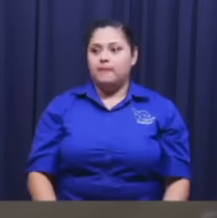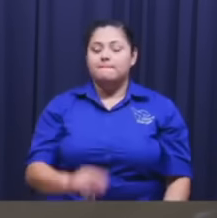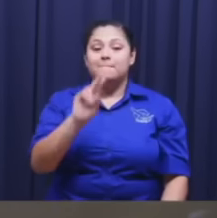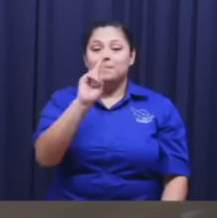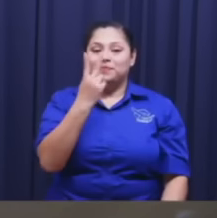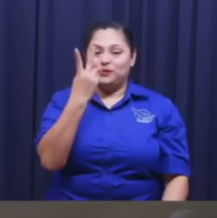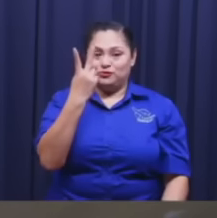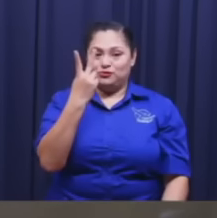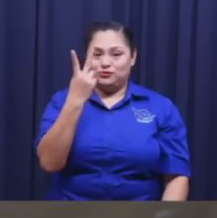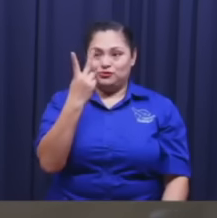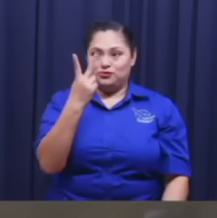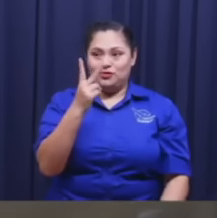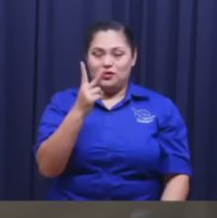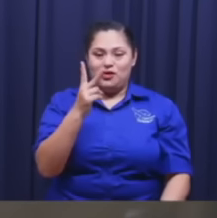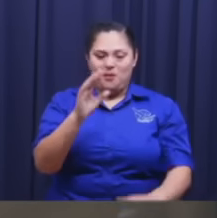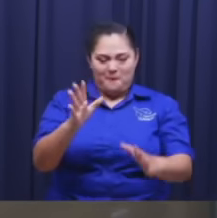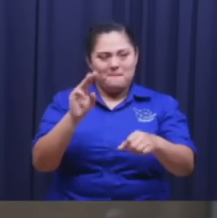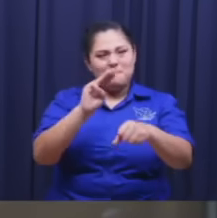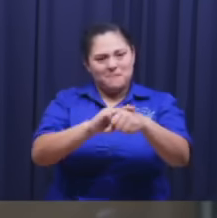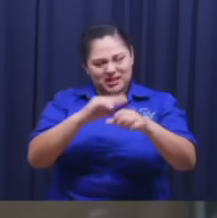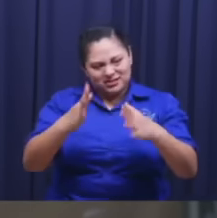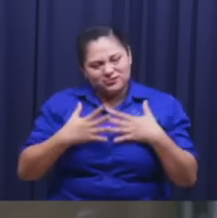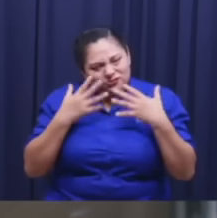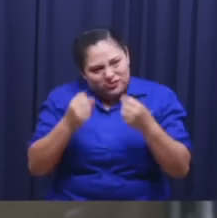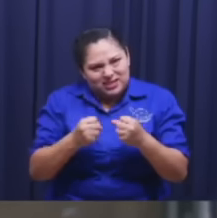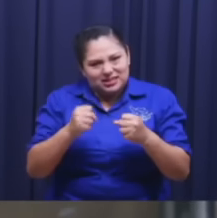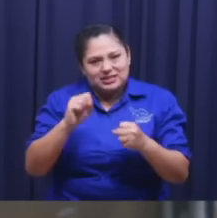dos resisten a uno.